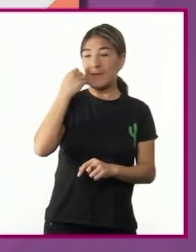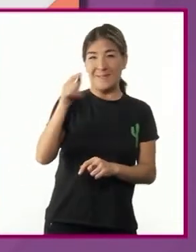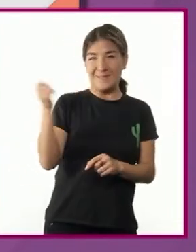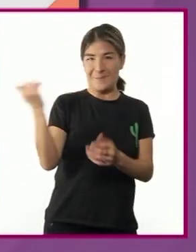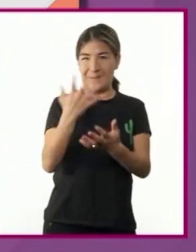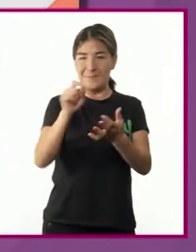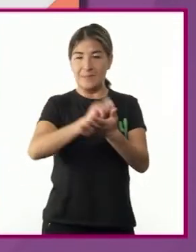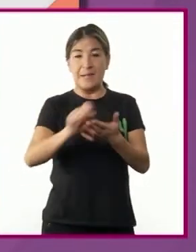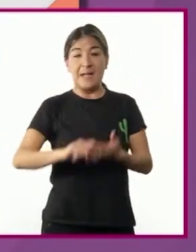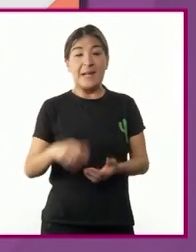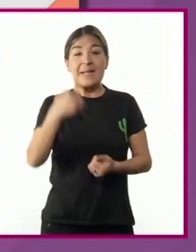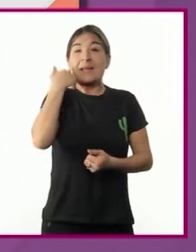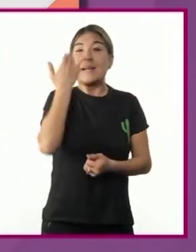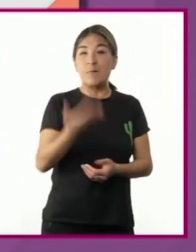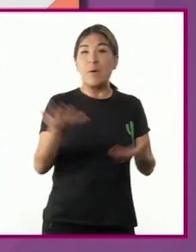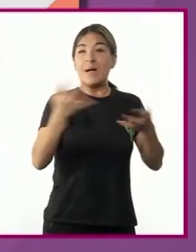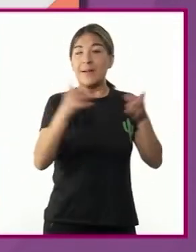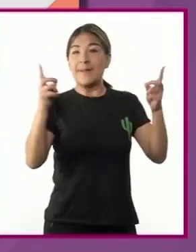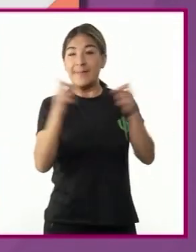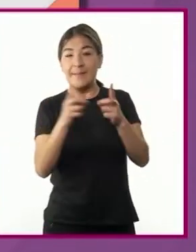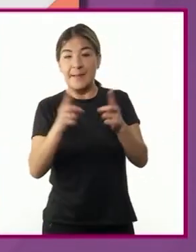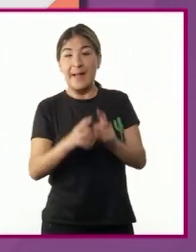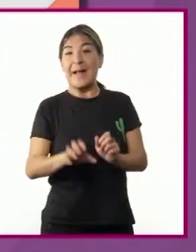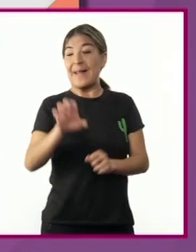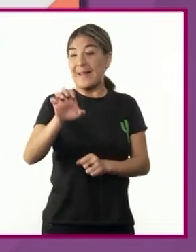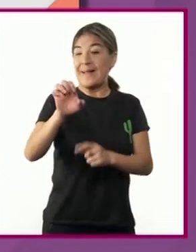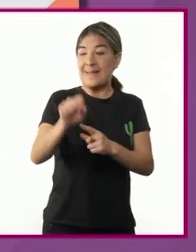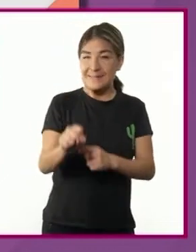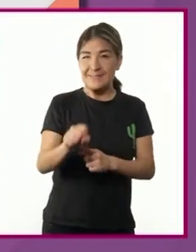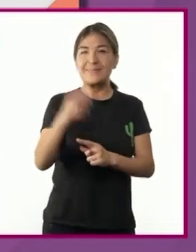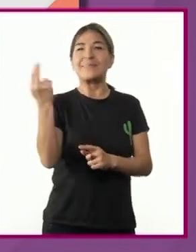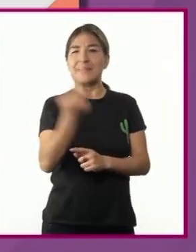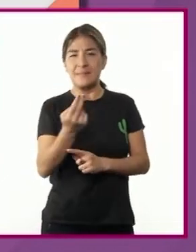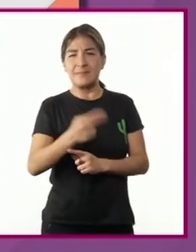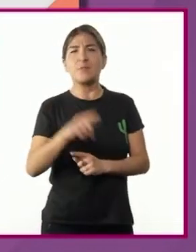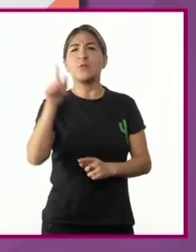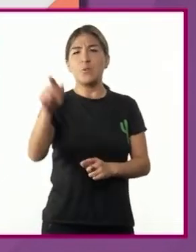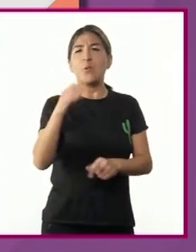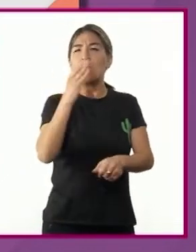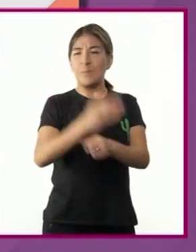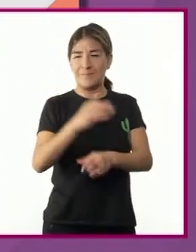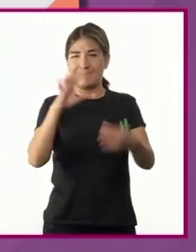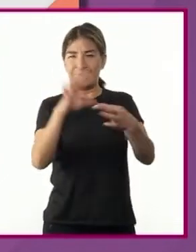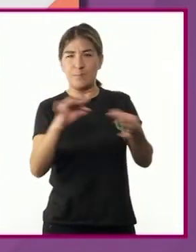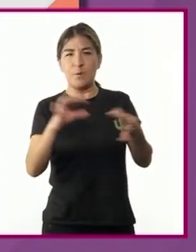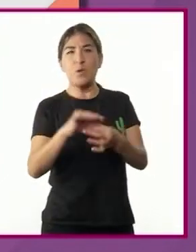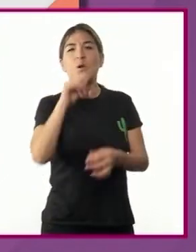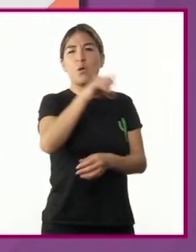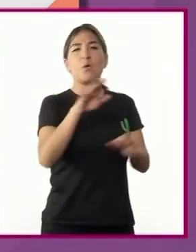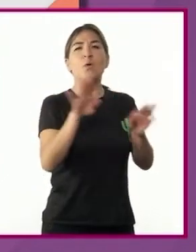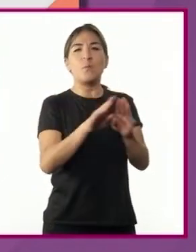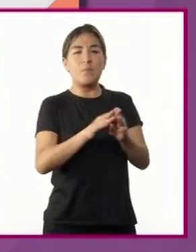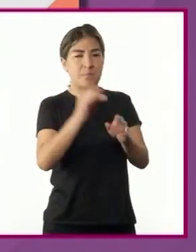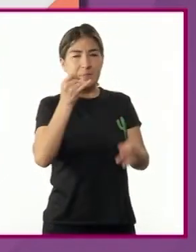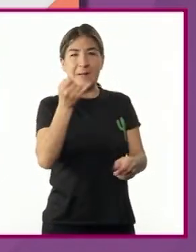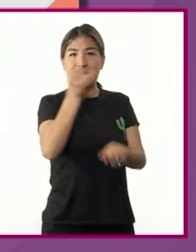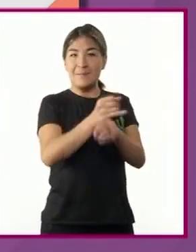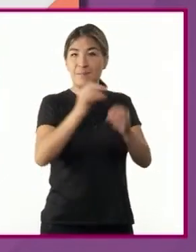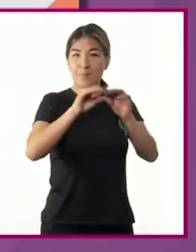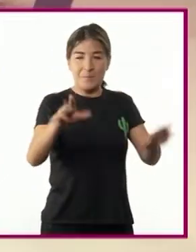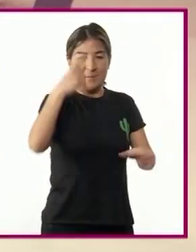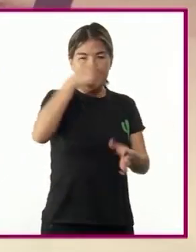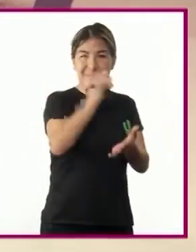dieta, es necesario. Si no mal recuerdo, mencionaste que lo había escrito en la introducción del informe